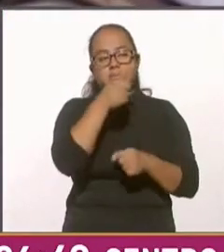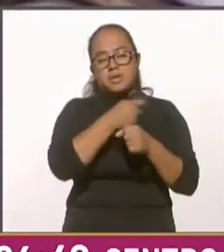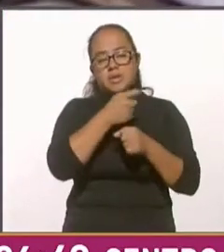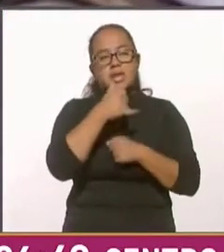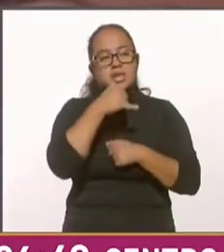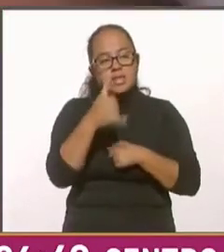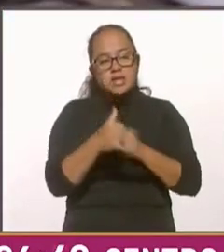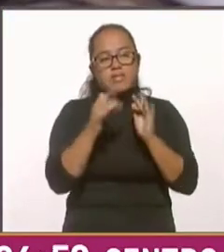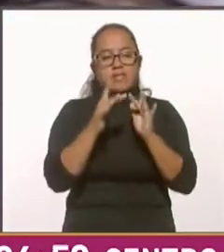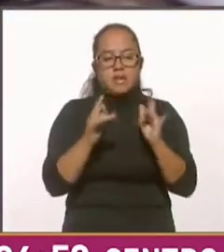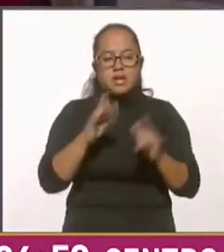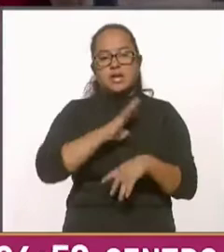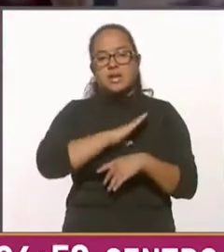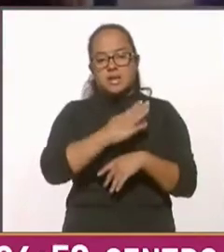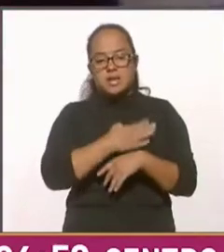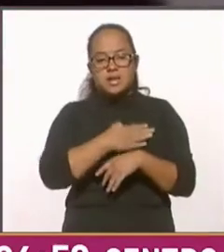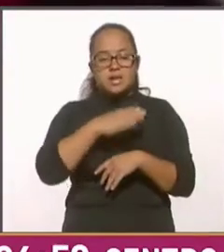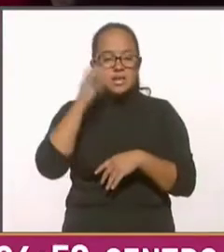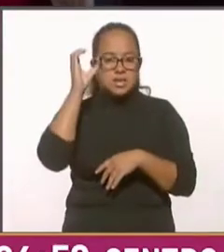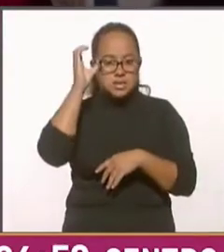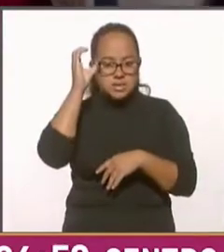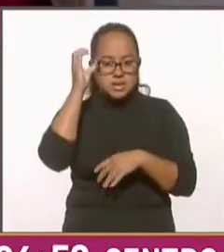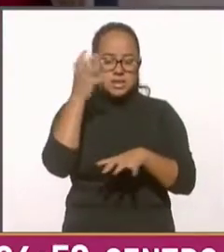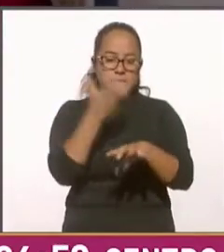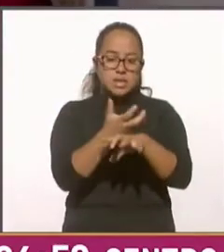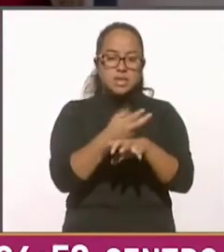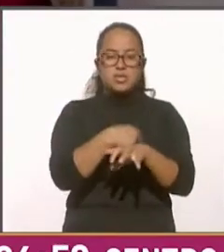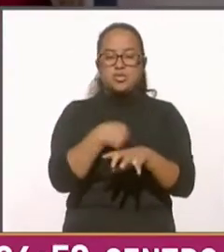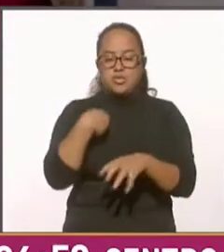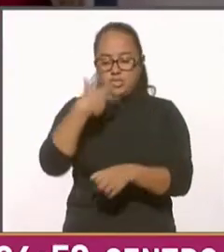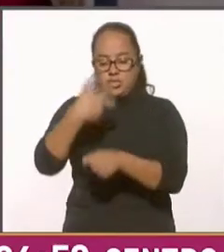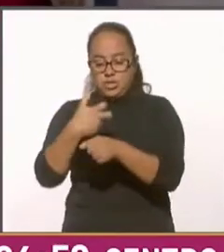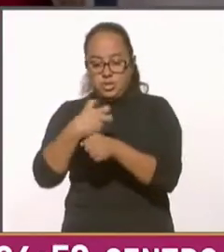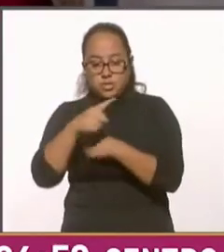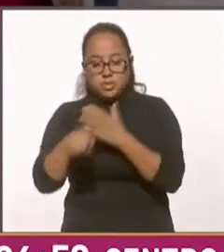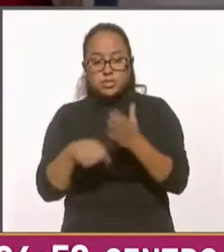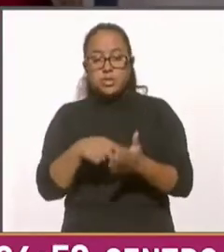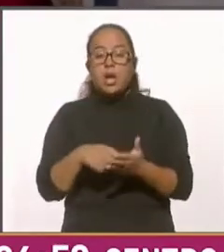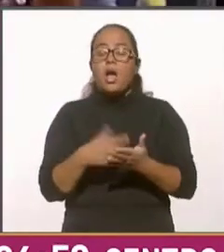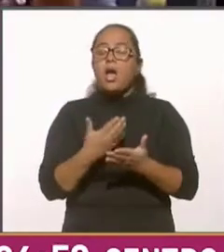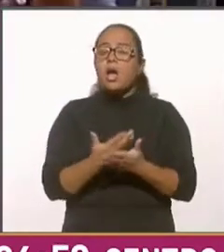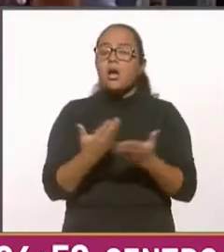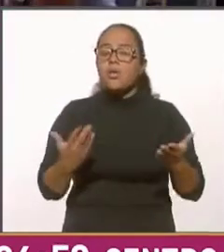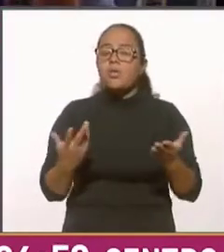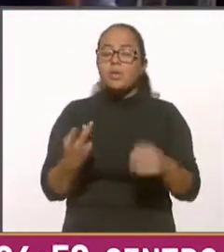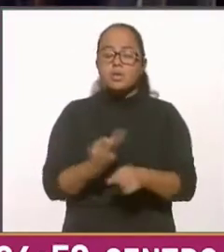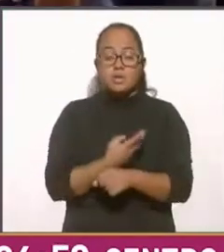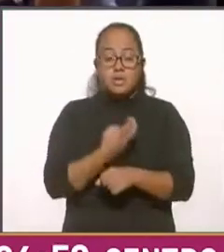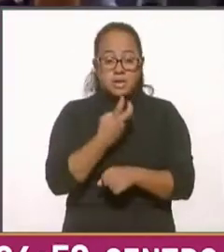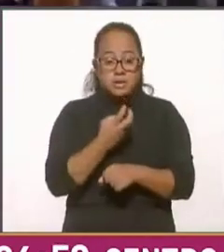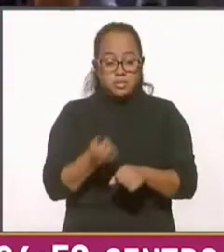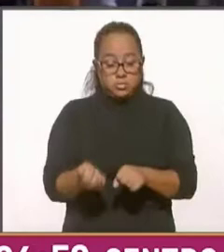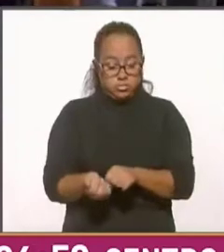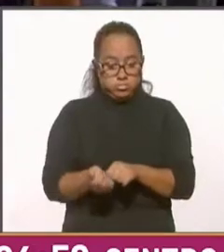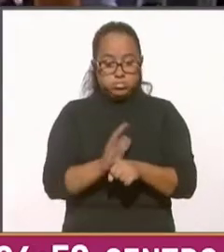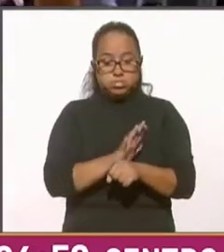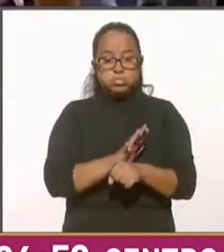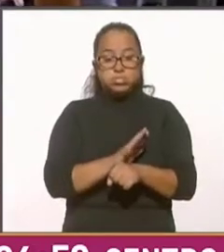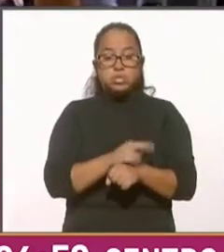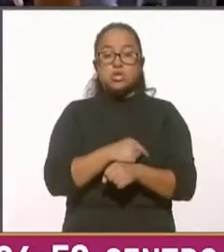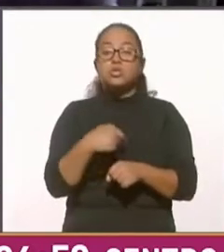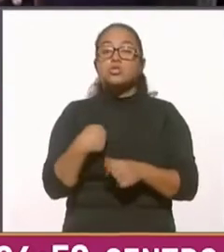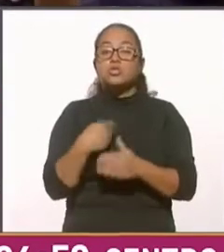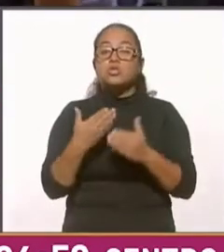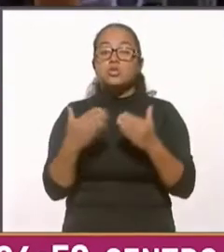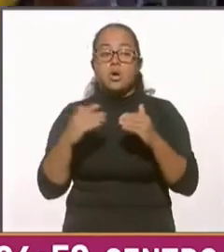Italia, Francia, España, China, Estados Unidos. Sucede que la pandemia nos ha llevado a ser el